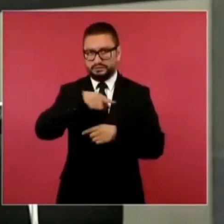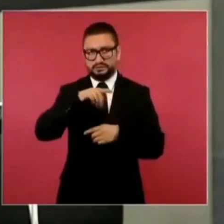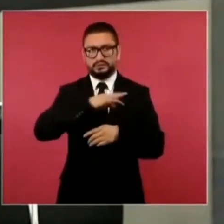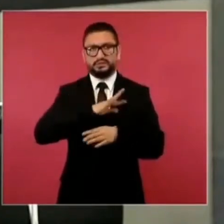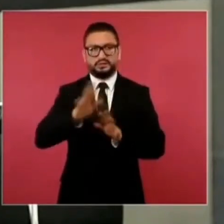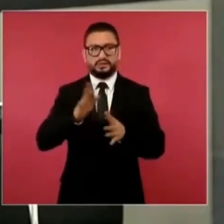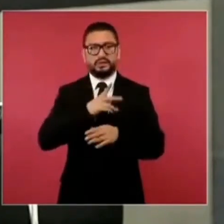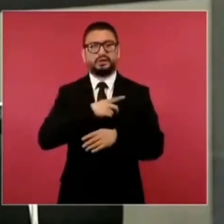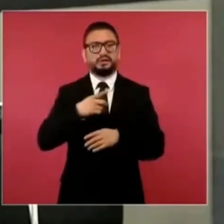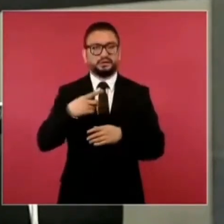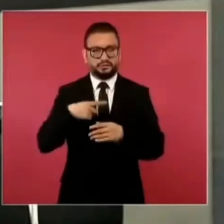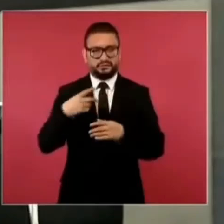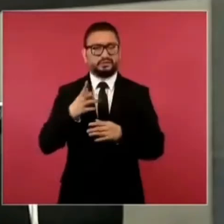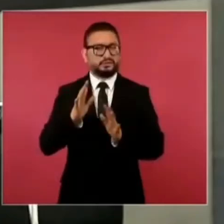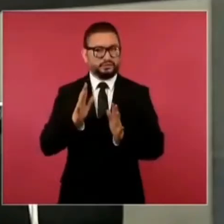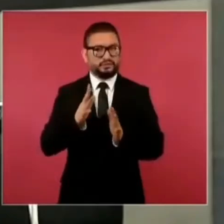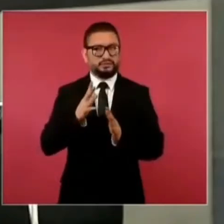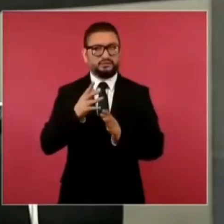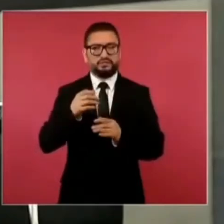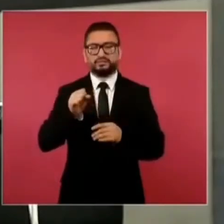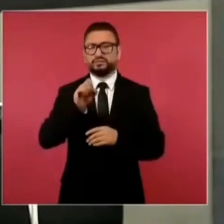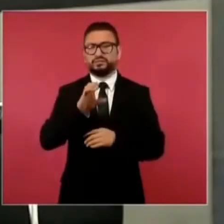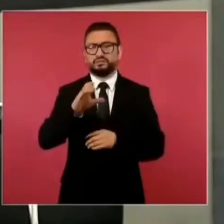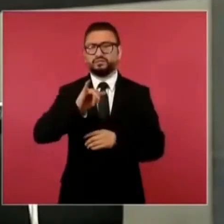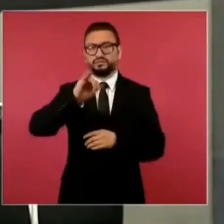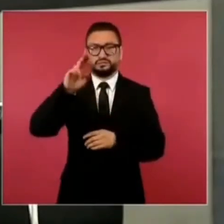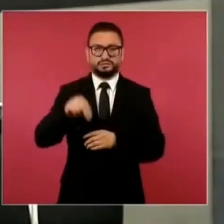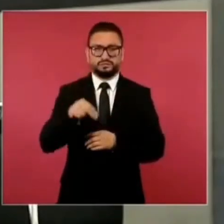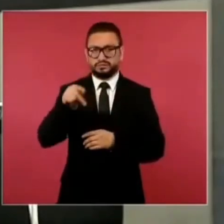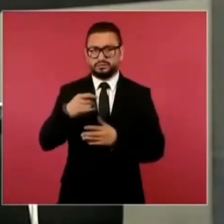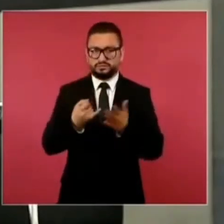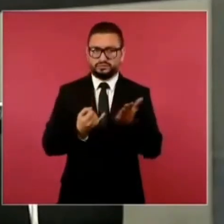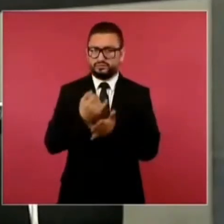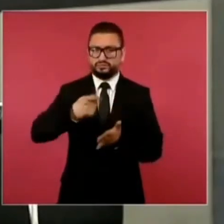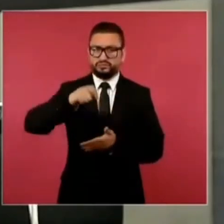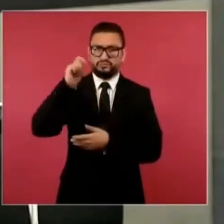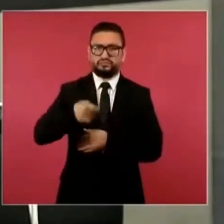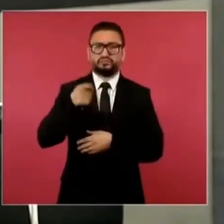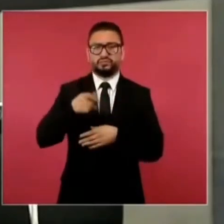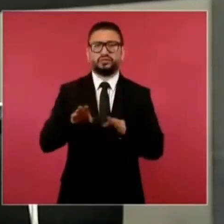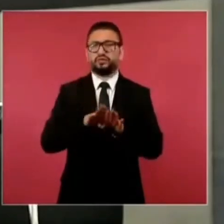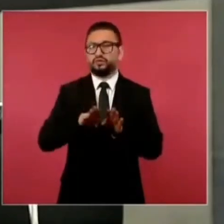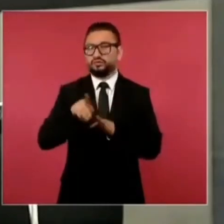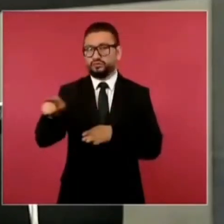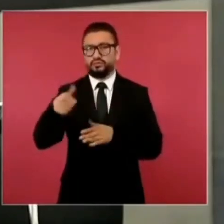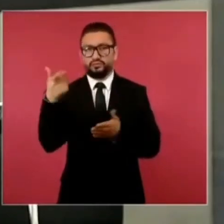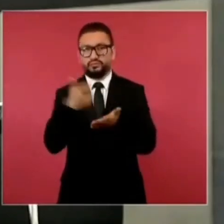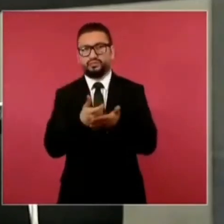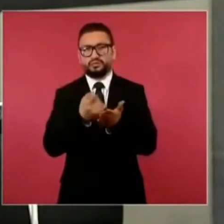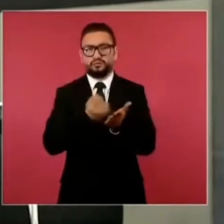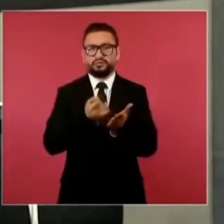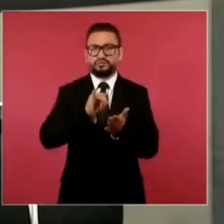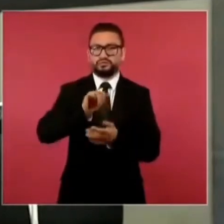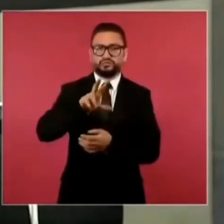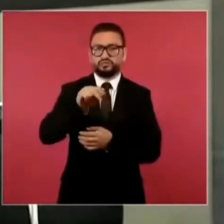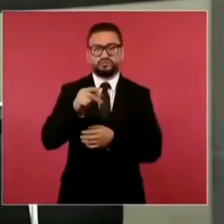bueno, ya se deberían de estar dando, perdón, la Suprema Corte ya estaría dando un veredicto sobre si se paga o no estos impuestos, y